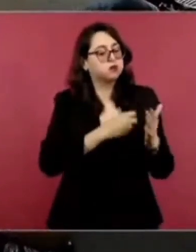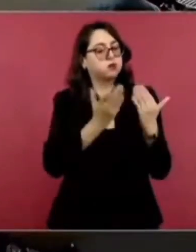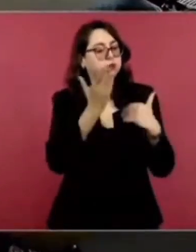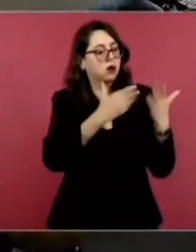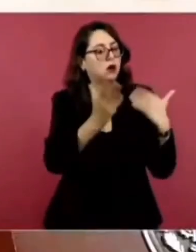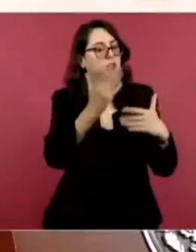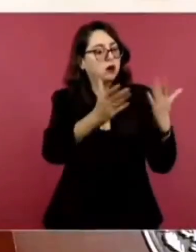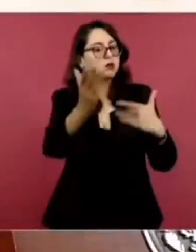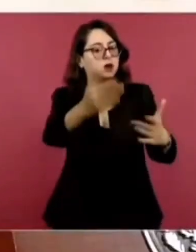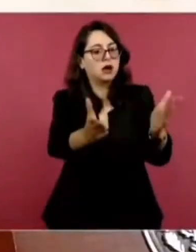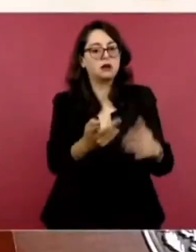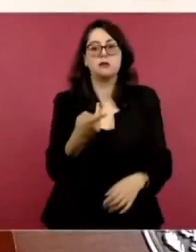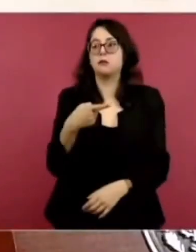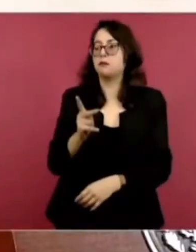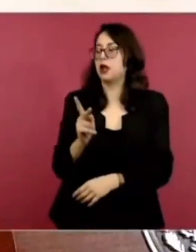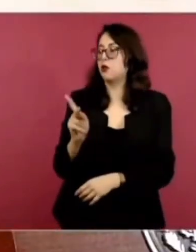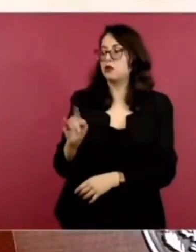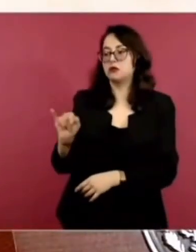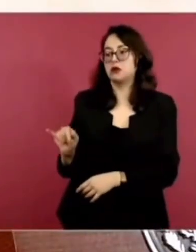Se quedó anclado.